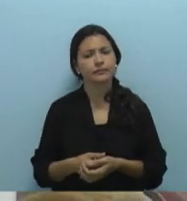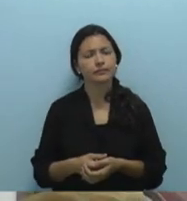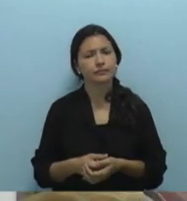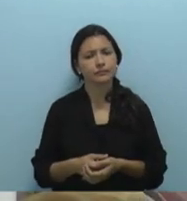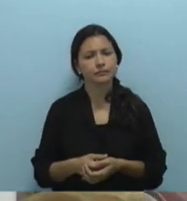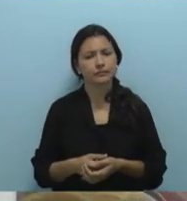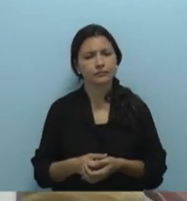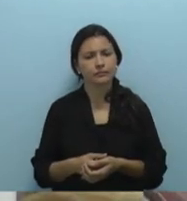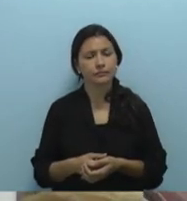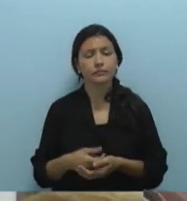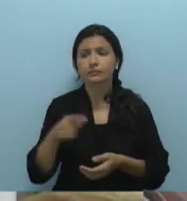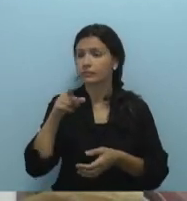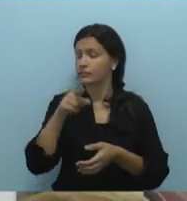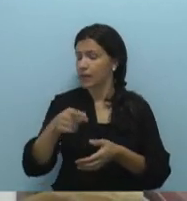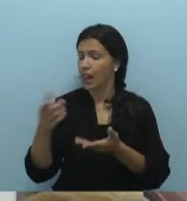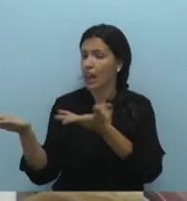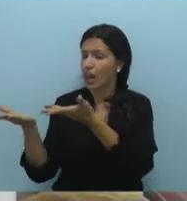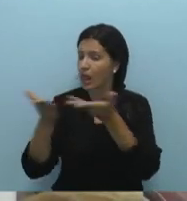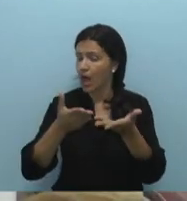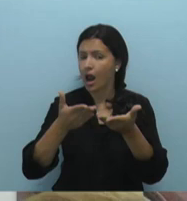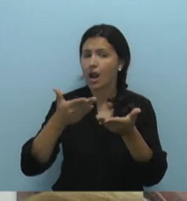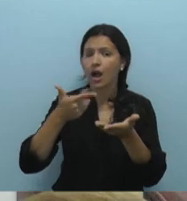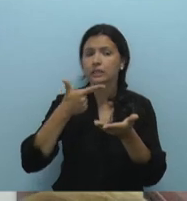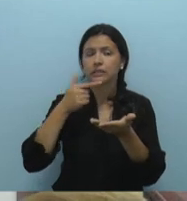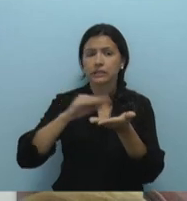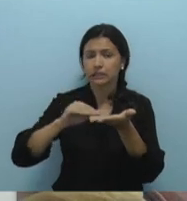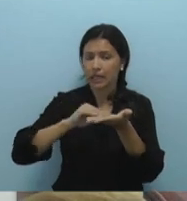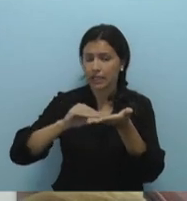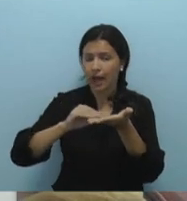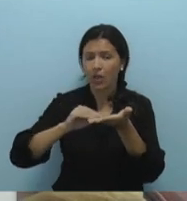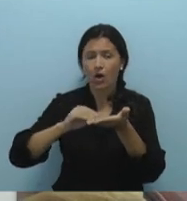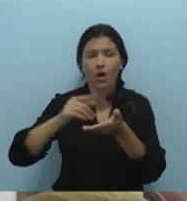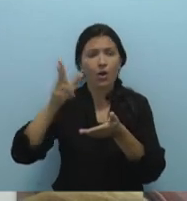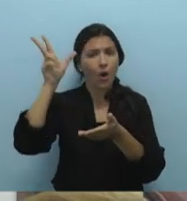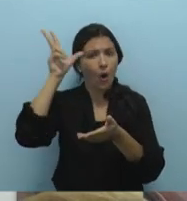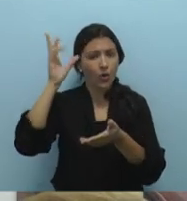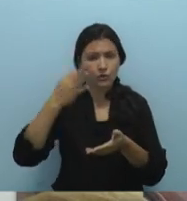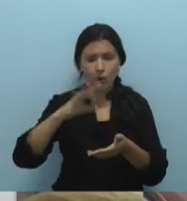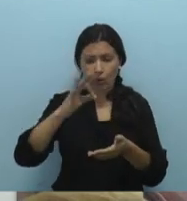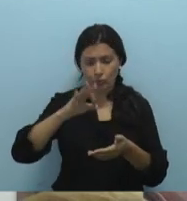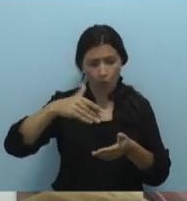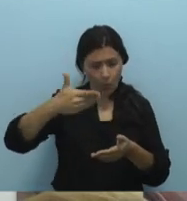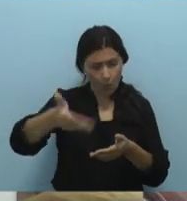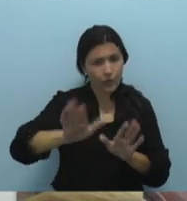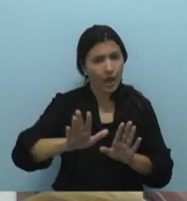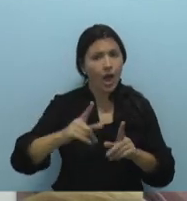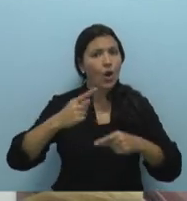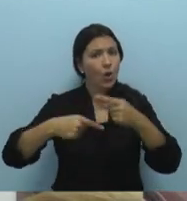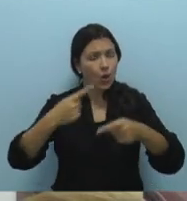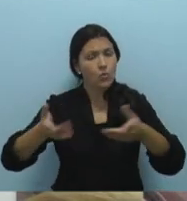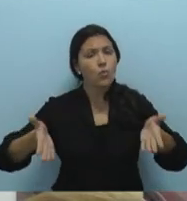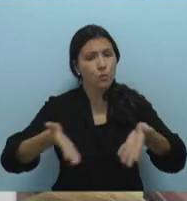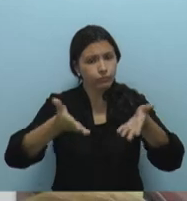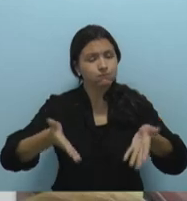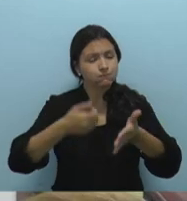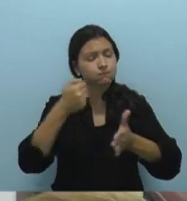al senador Armando Traferri a audiencia imputativa para el día 8 de octubre, lo sigan impulsando con el mismo